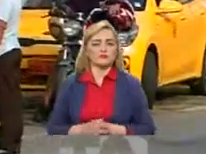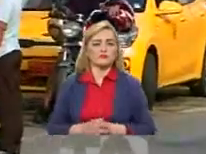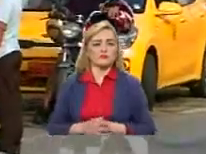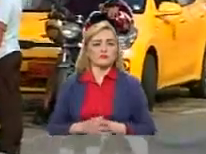24 horas